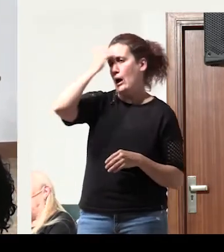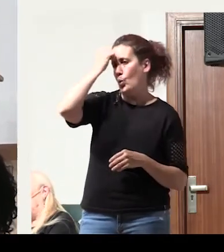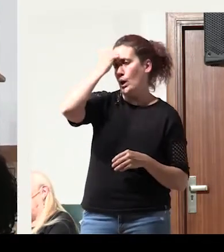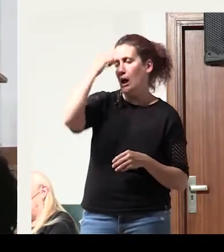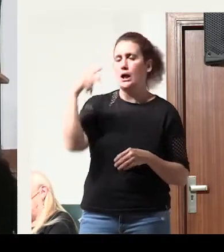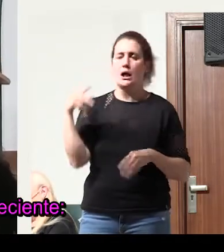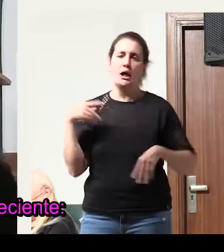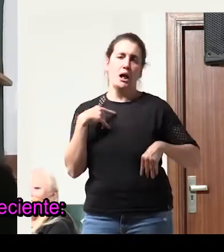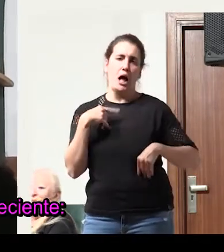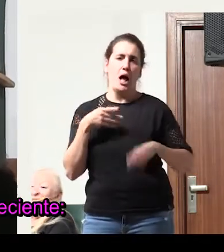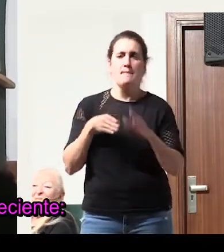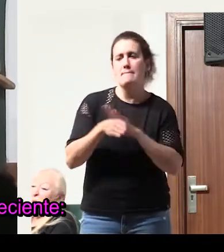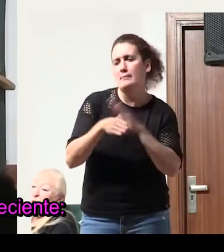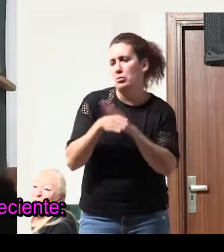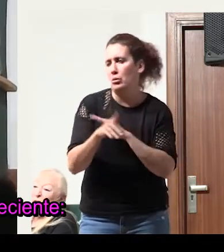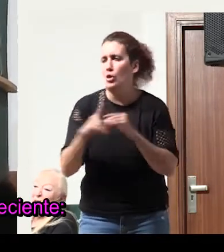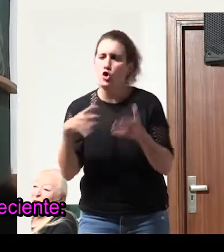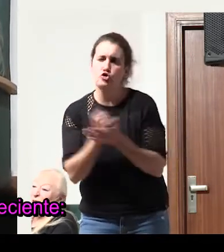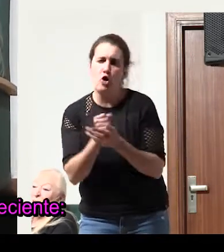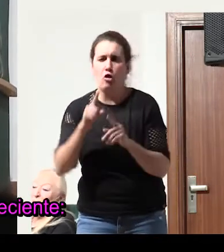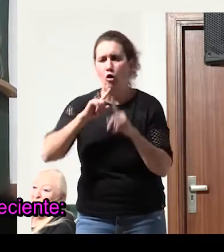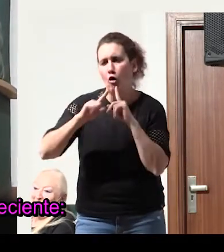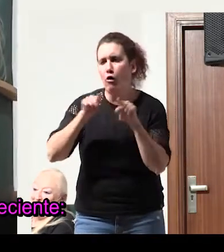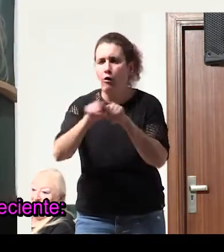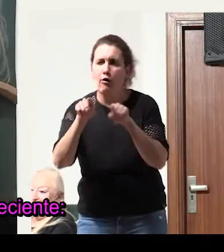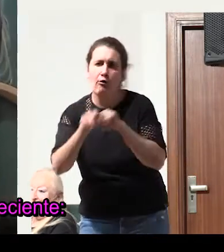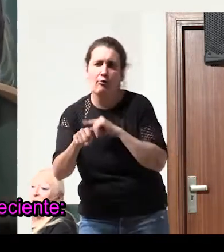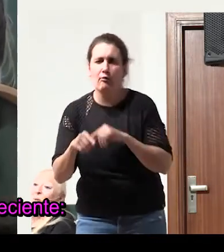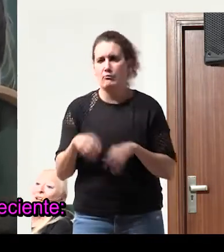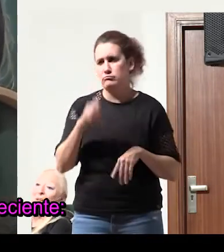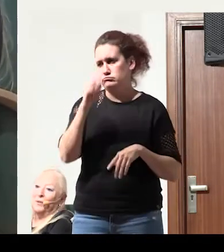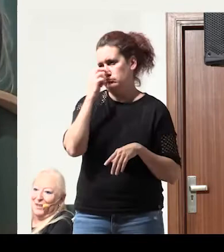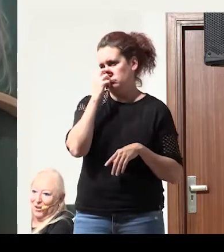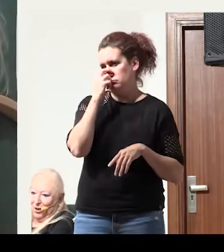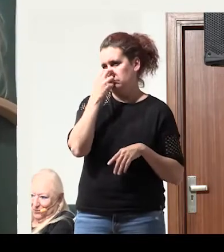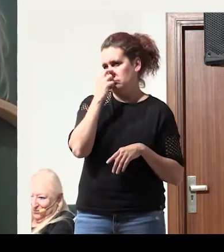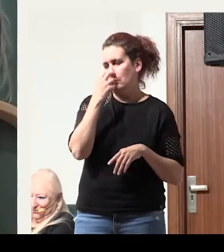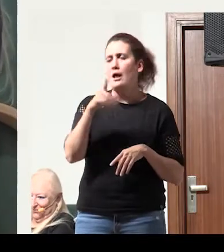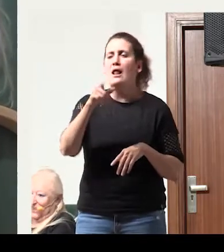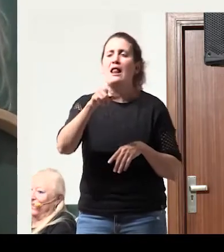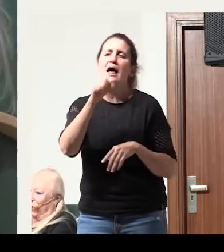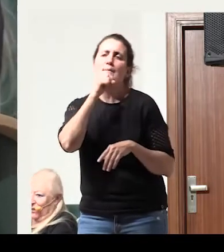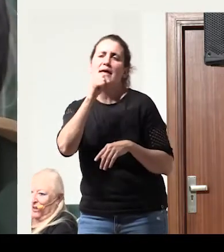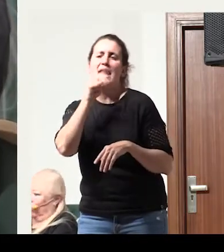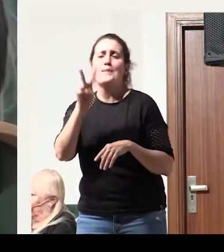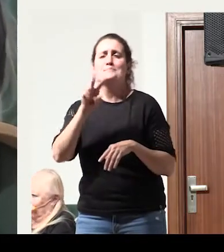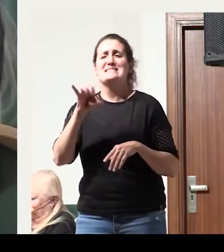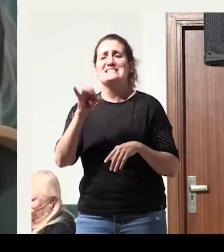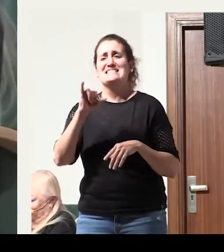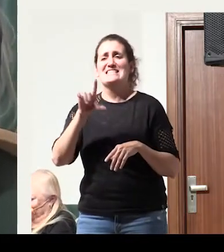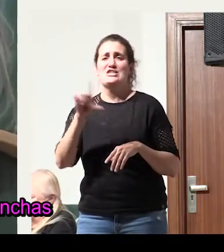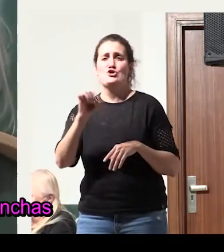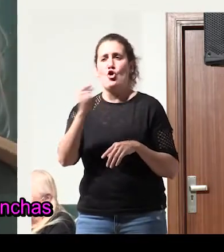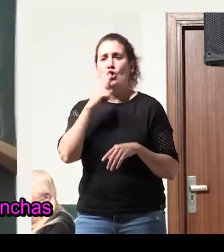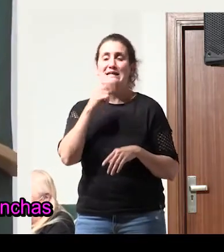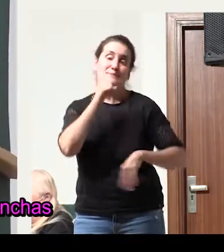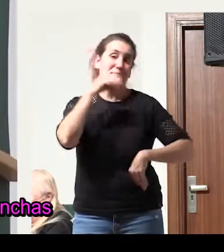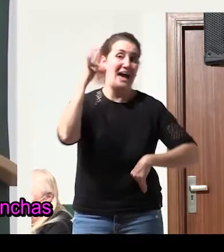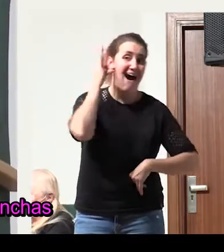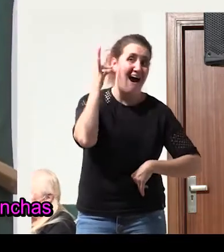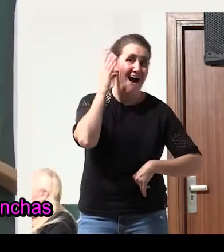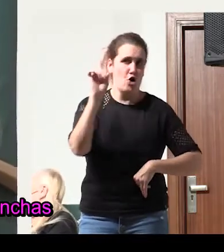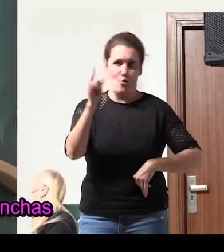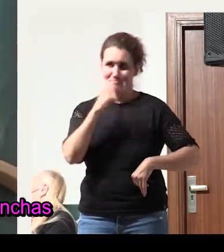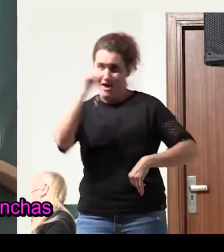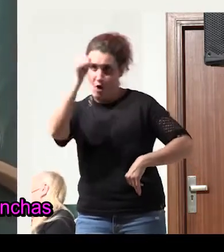todo. Vamos a acordarnos de una muy reciente. La vieja al visillo. Es la vieja, no es el viejo. ¿Es posible